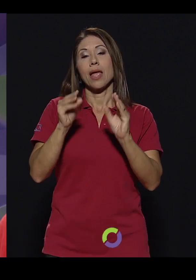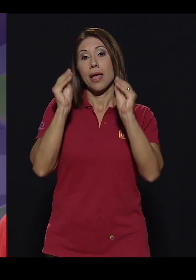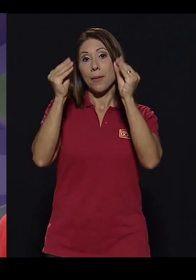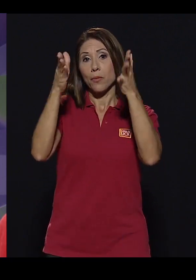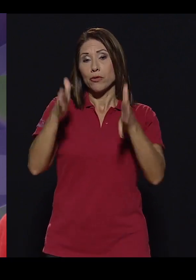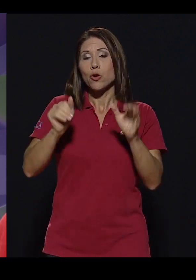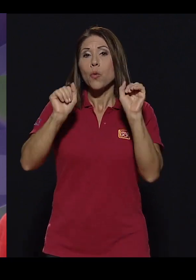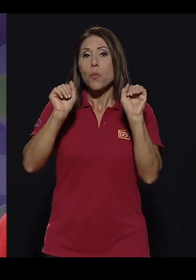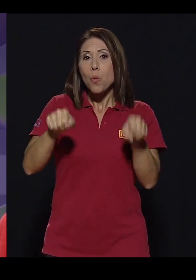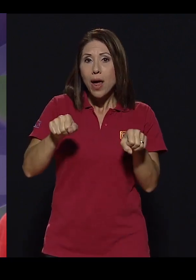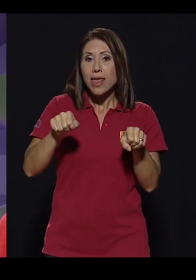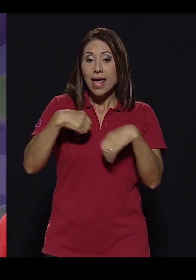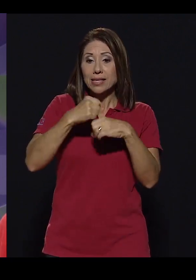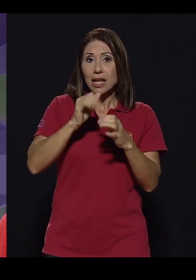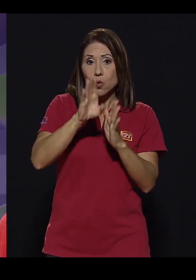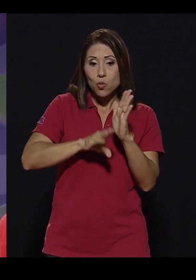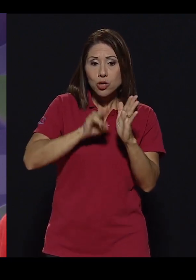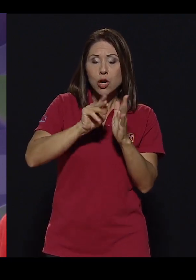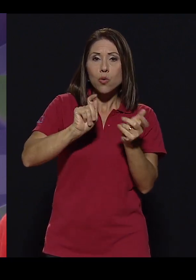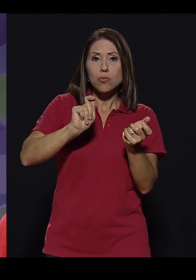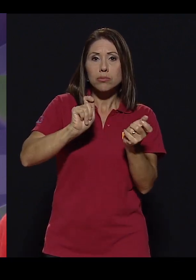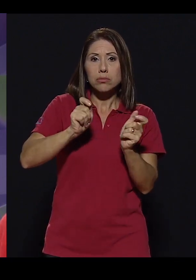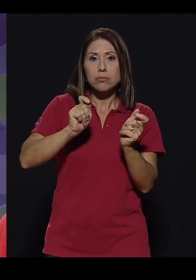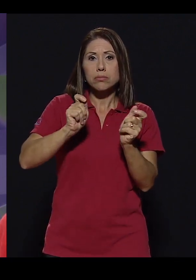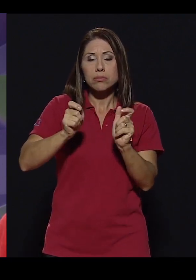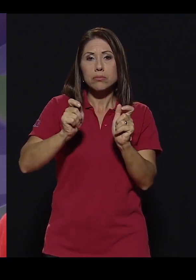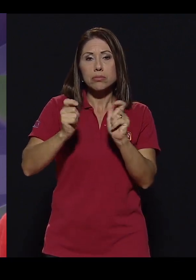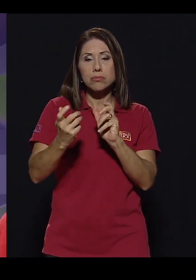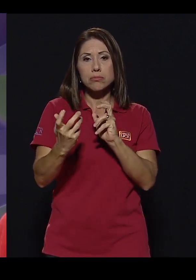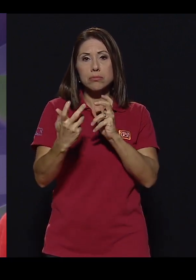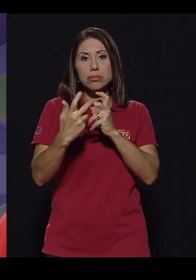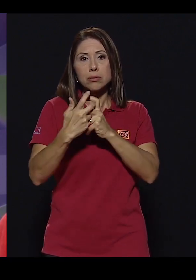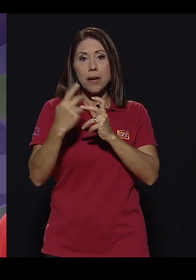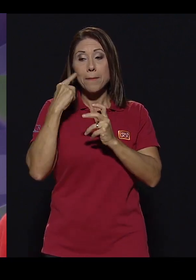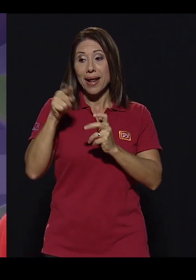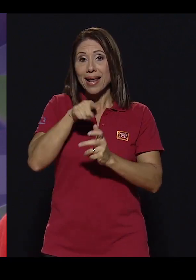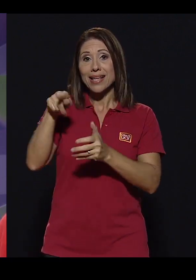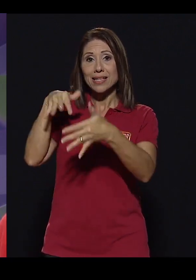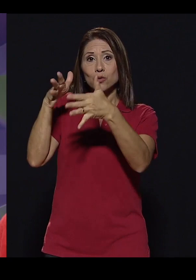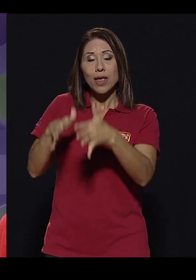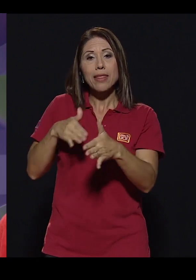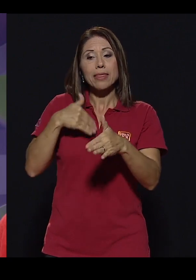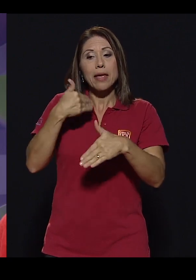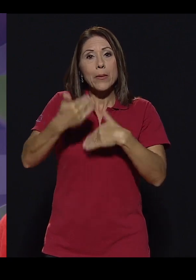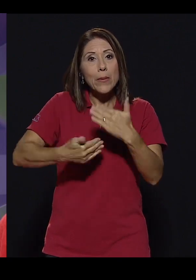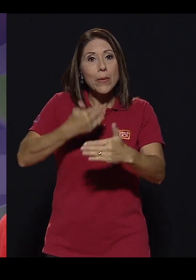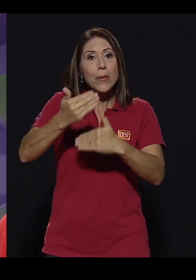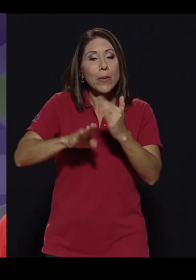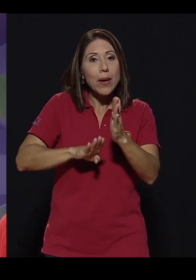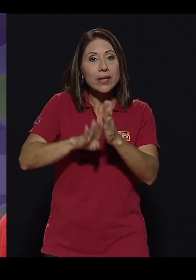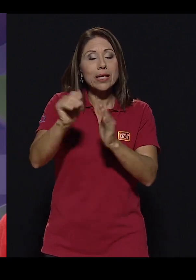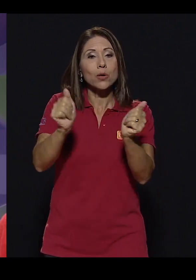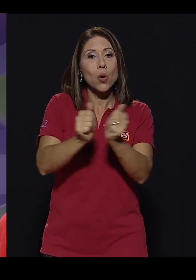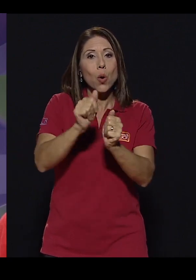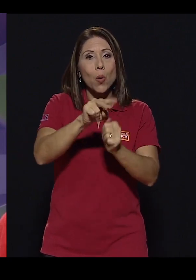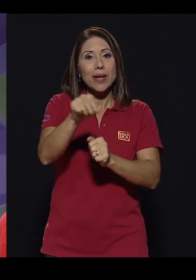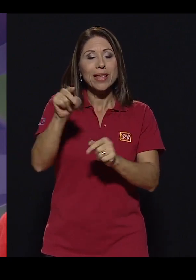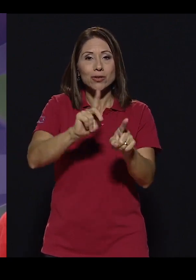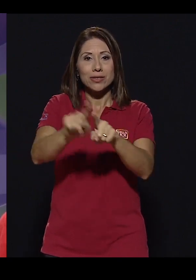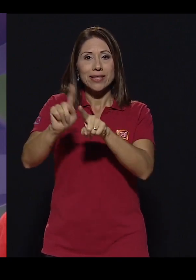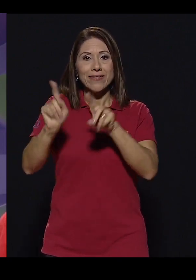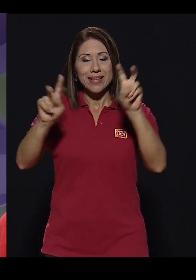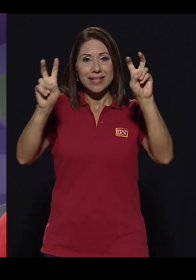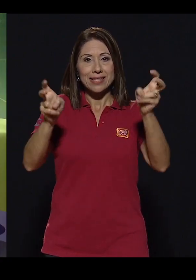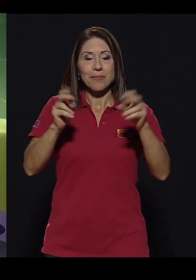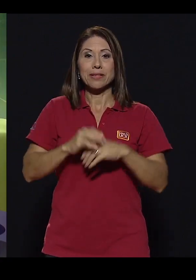profesor puede ir adaptando el currículo para que ese estudiante vaya avanzando con el resto de los compañeros en los diferentes temas que se están trabajando